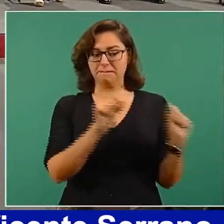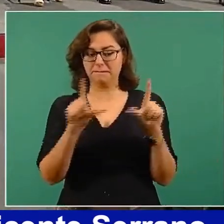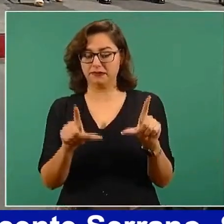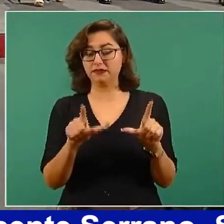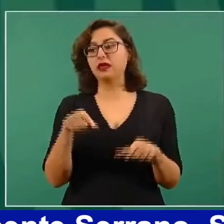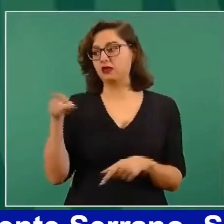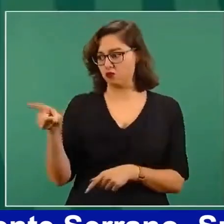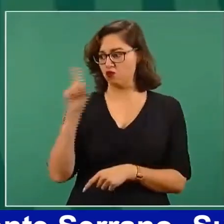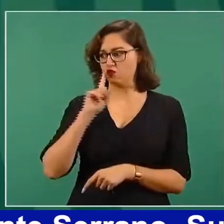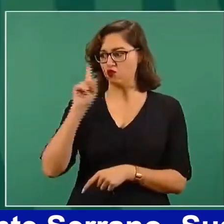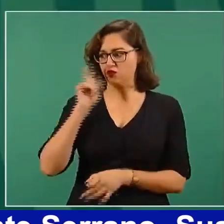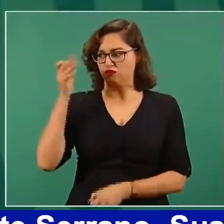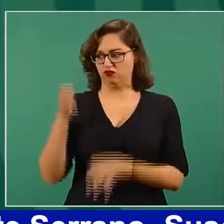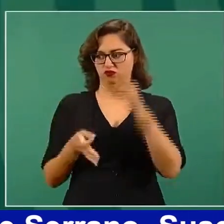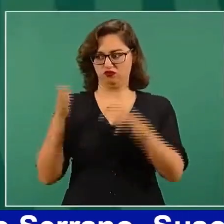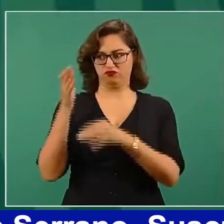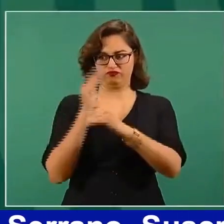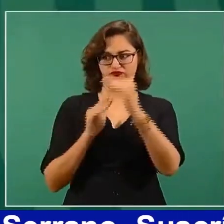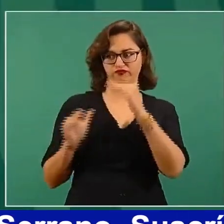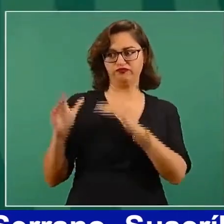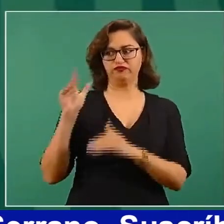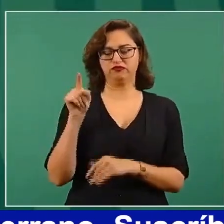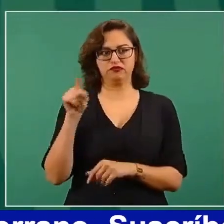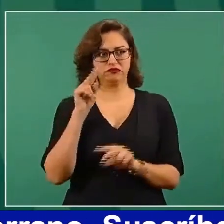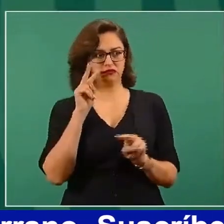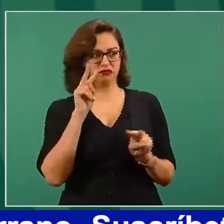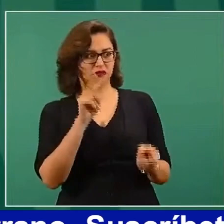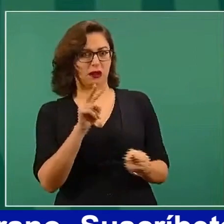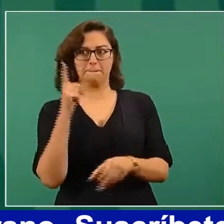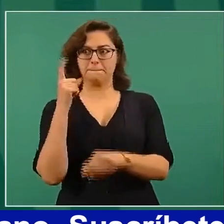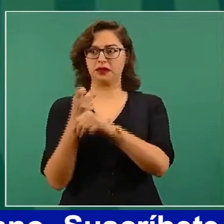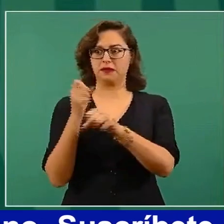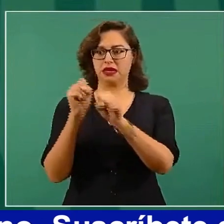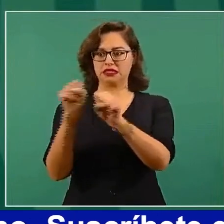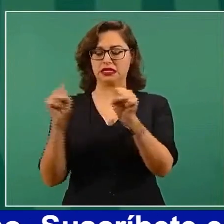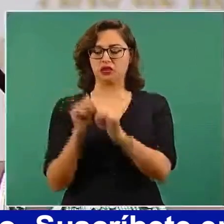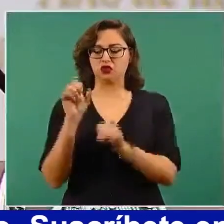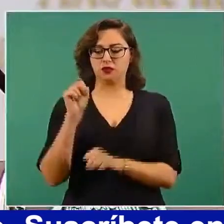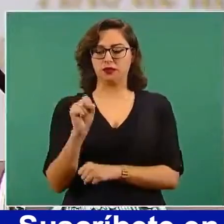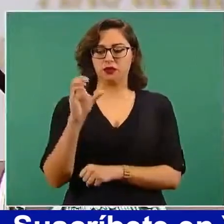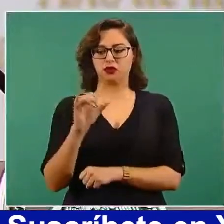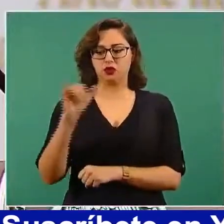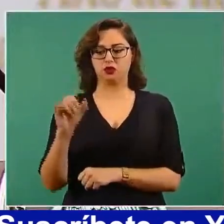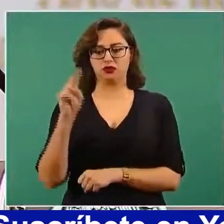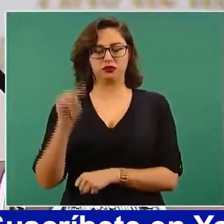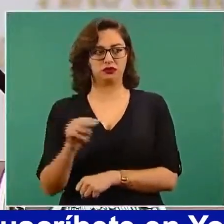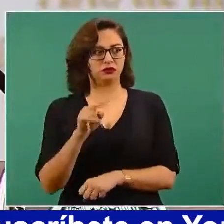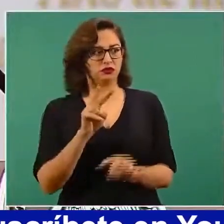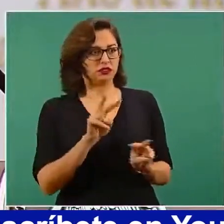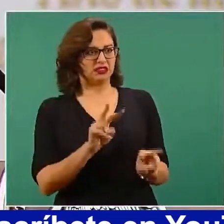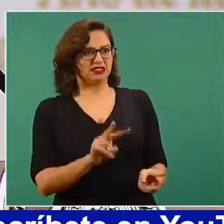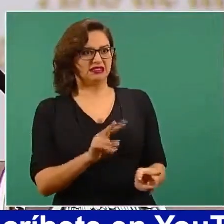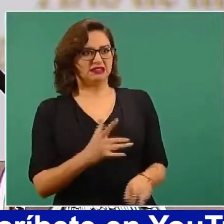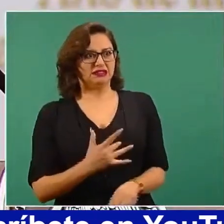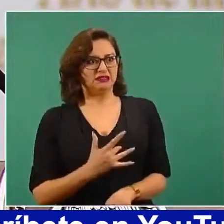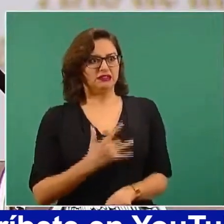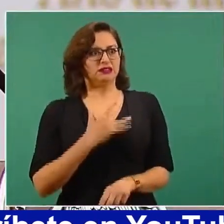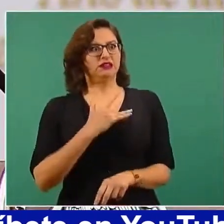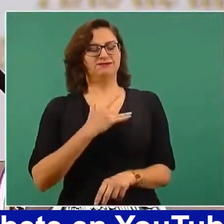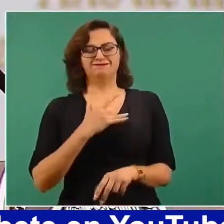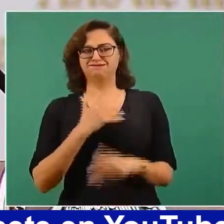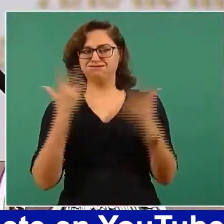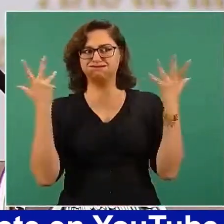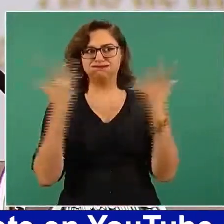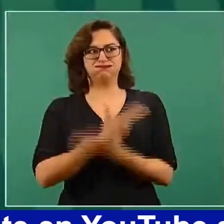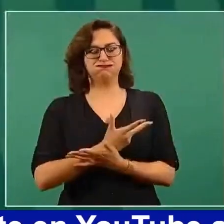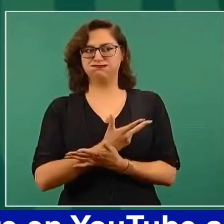punto, que la primera sala de la Suprema Corte de Justicia ordenara en 2013 la liberación de Florence